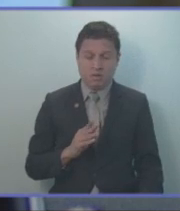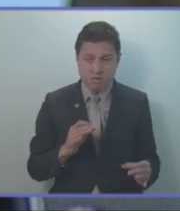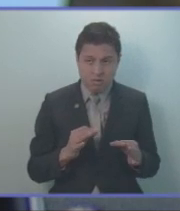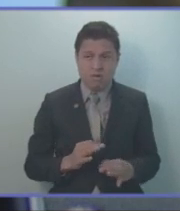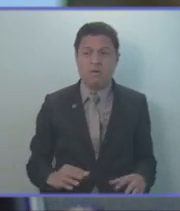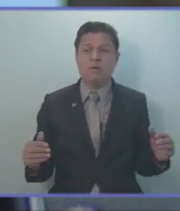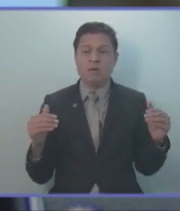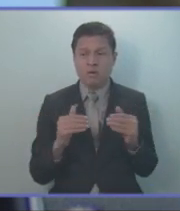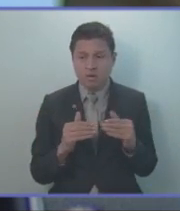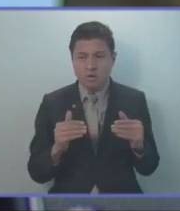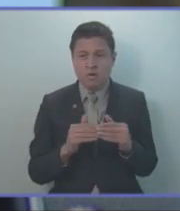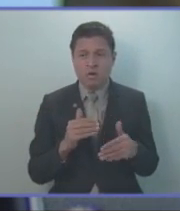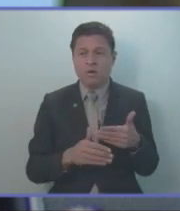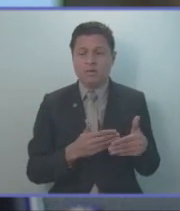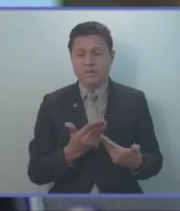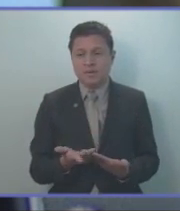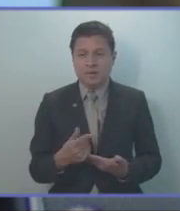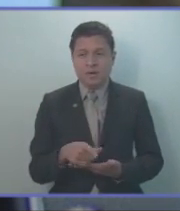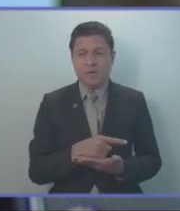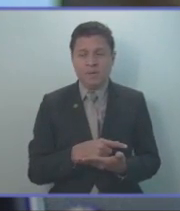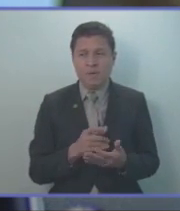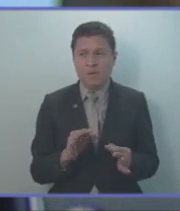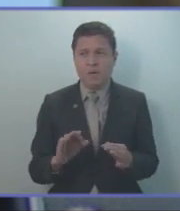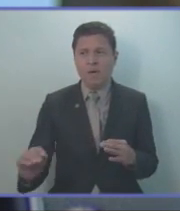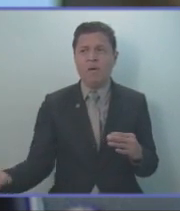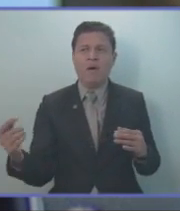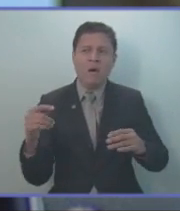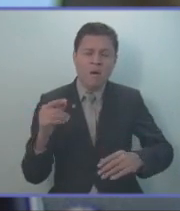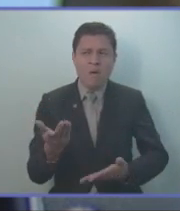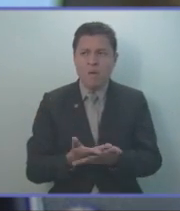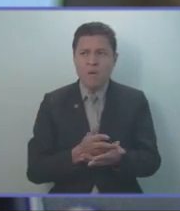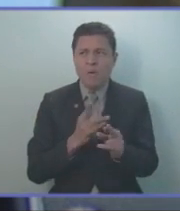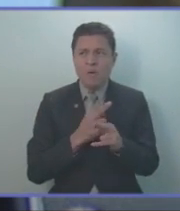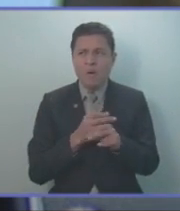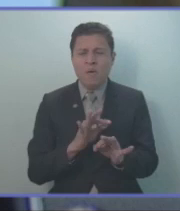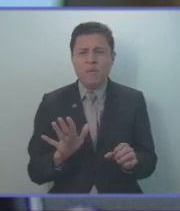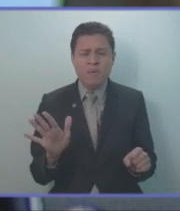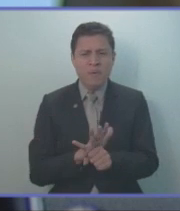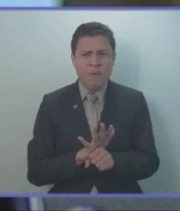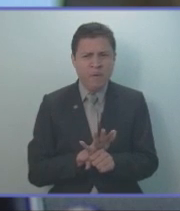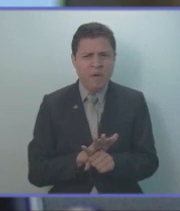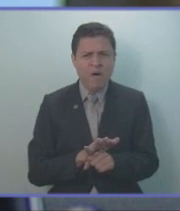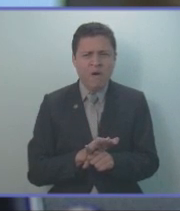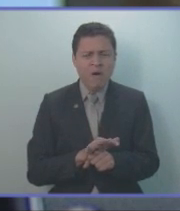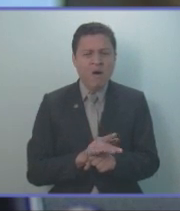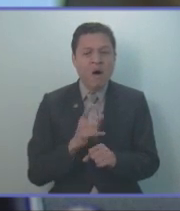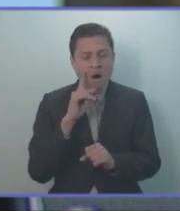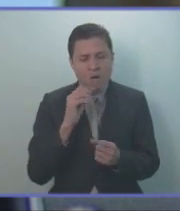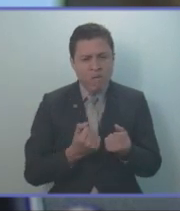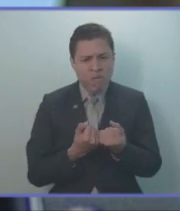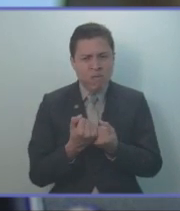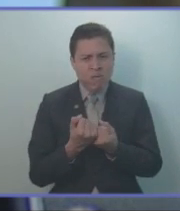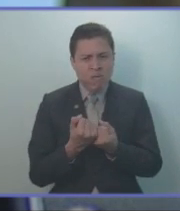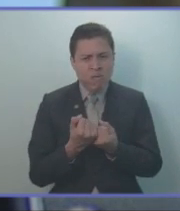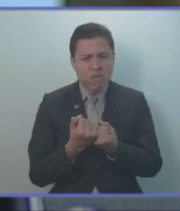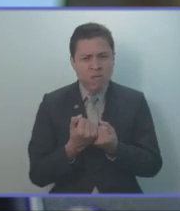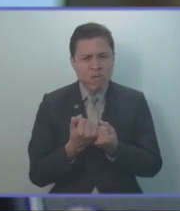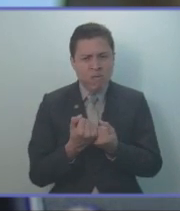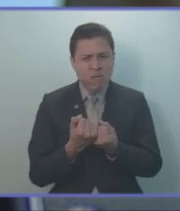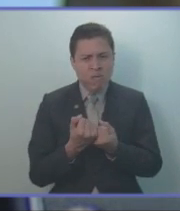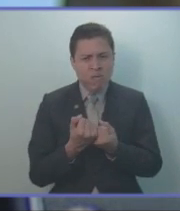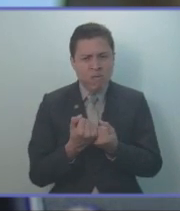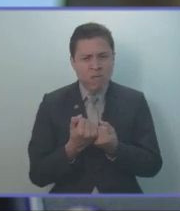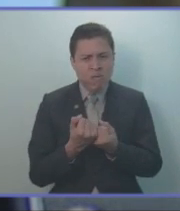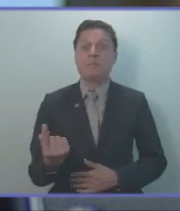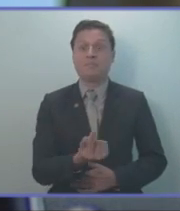realizados por el Senado de los Estados Unidos de América con una reforma integral migratoria que beneficiará a 11 millones